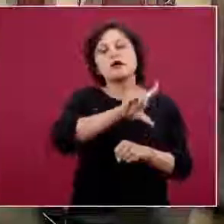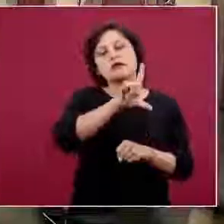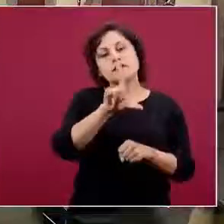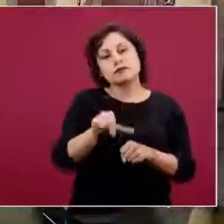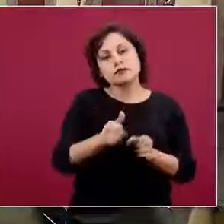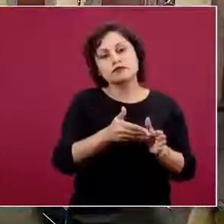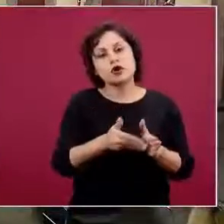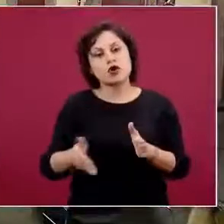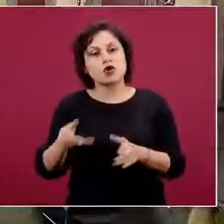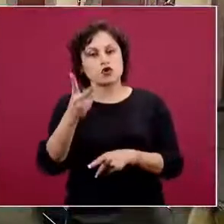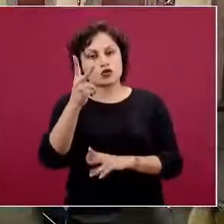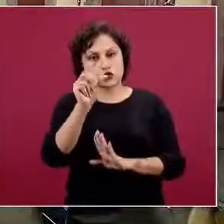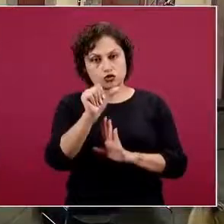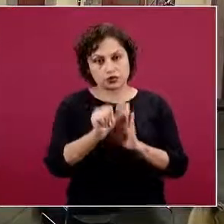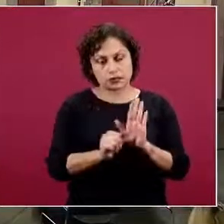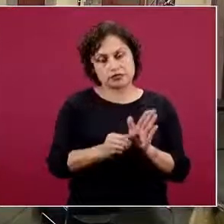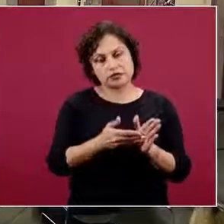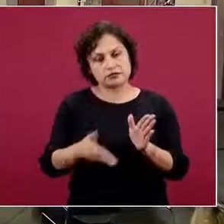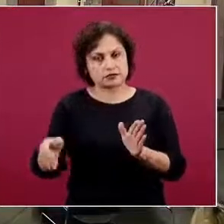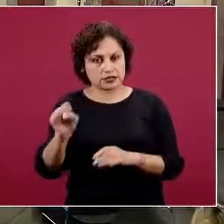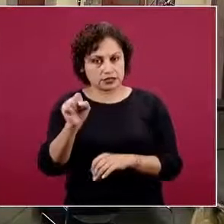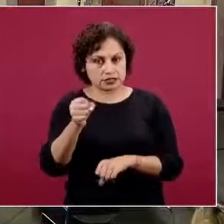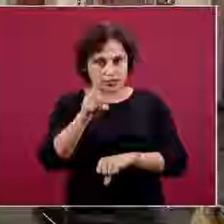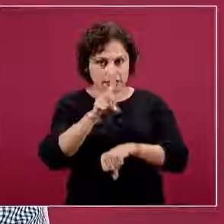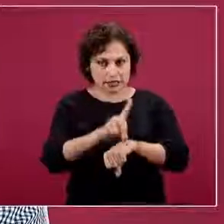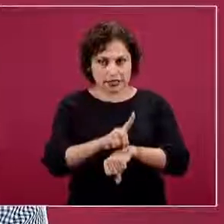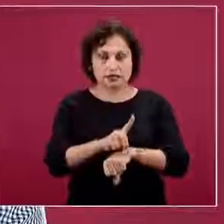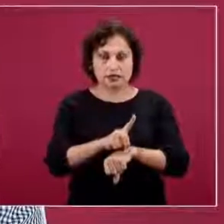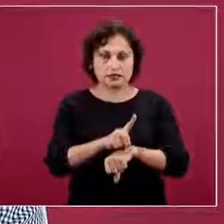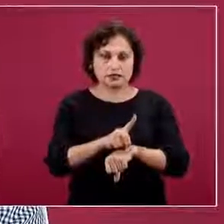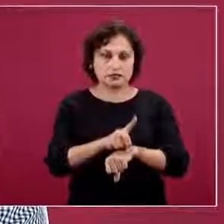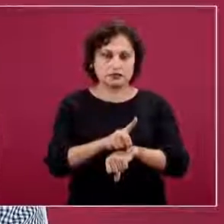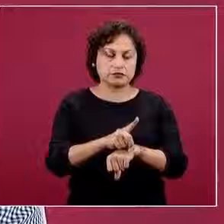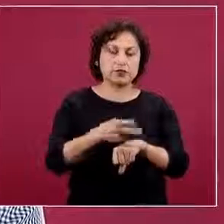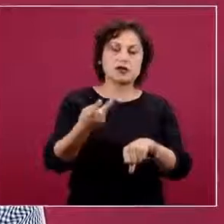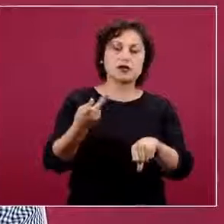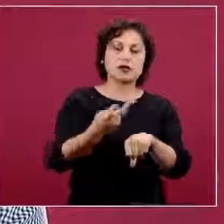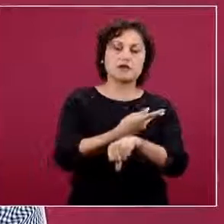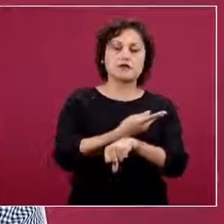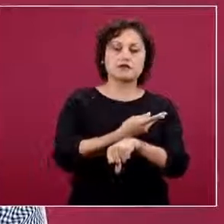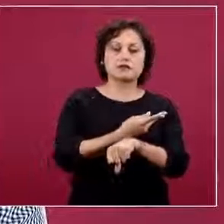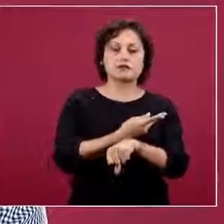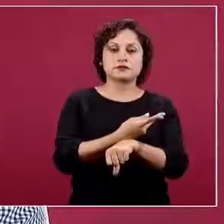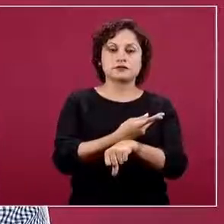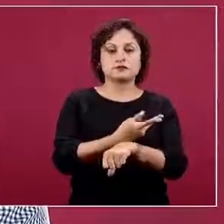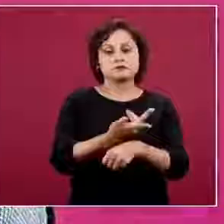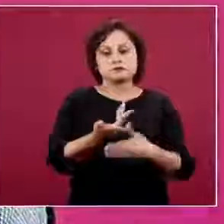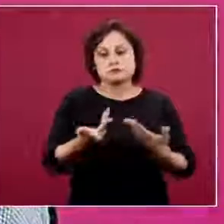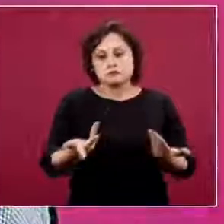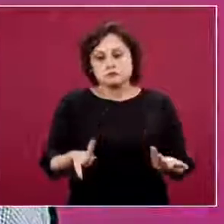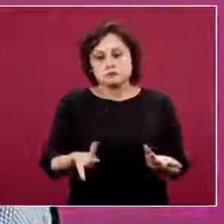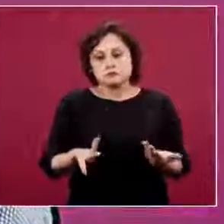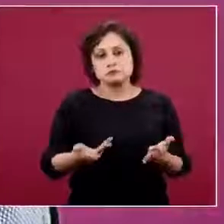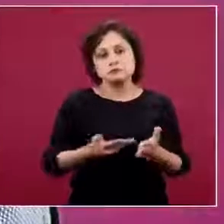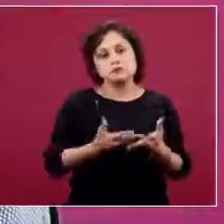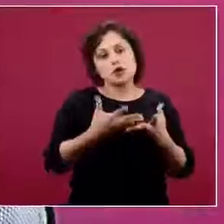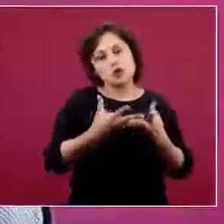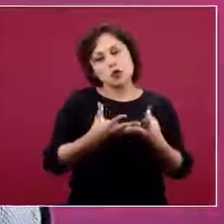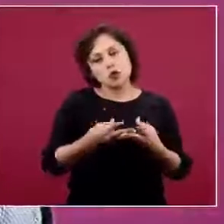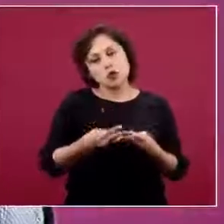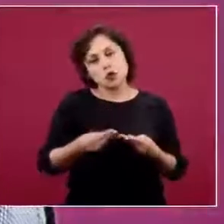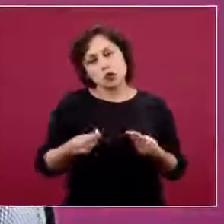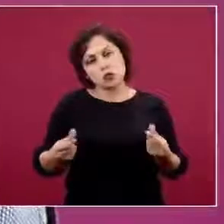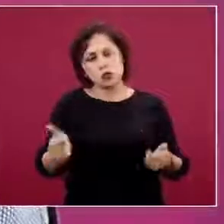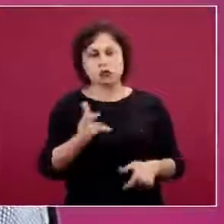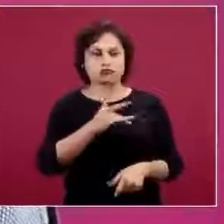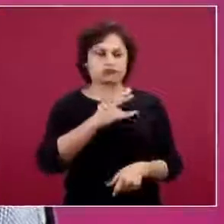de 2 meses, es decir, de 60 días, ¿sí? En el cual, lógicamente, durante ese periodo de seguro resolvió sus signos y síntomas